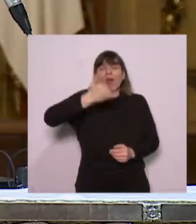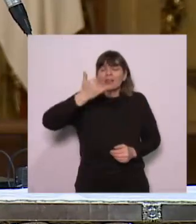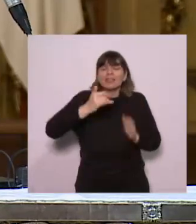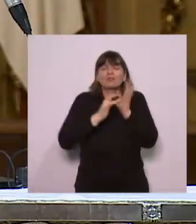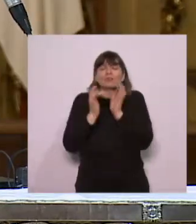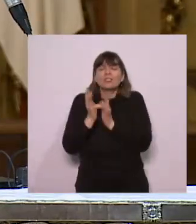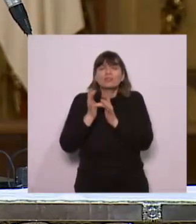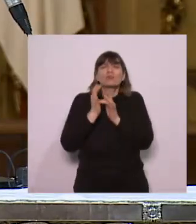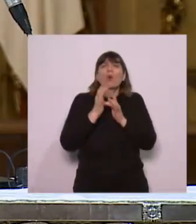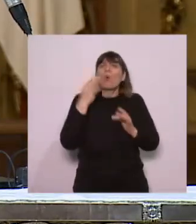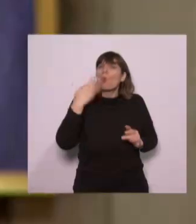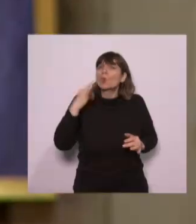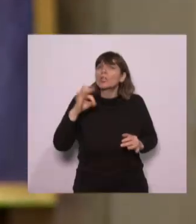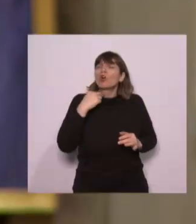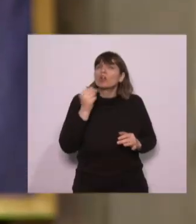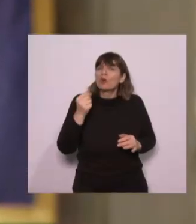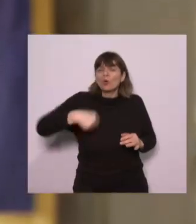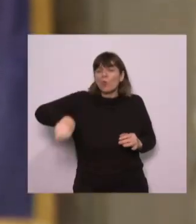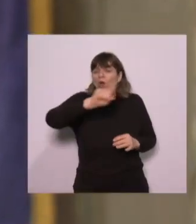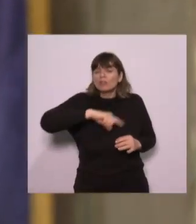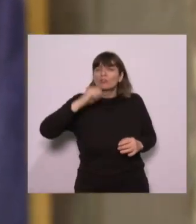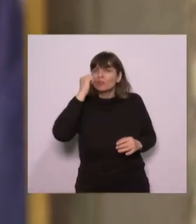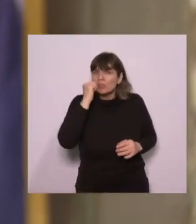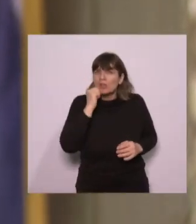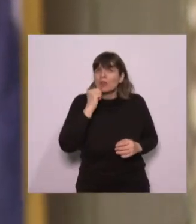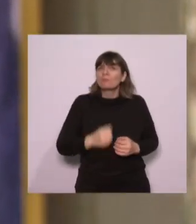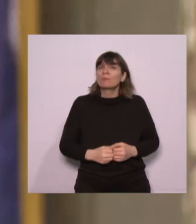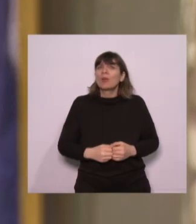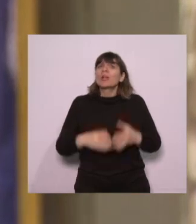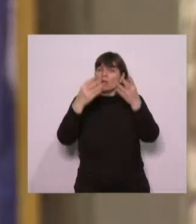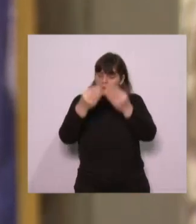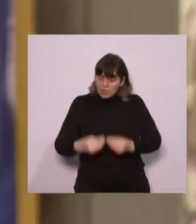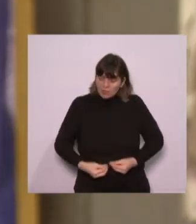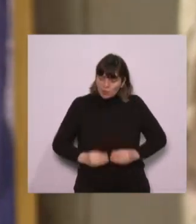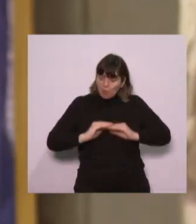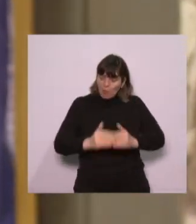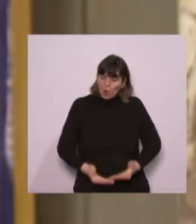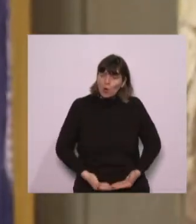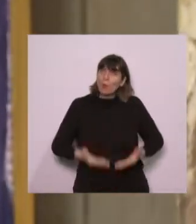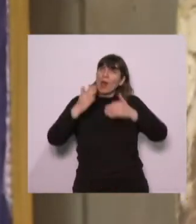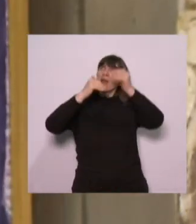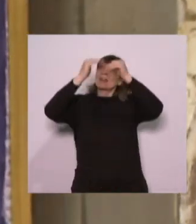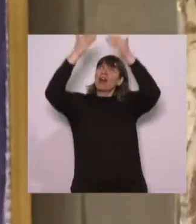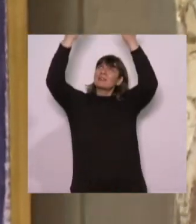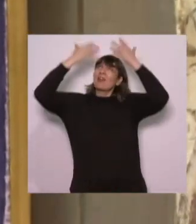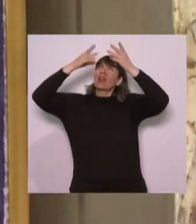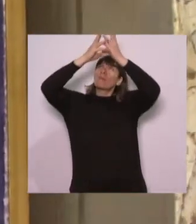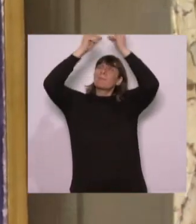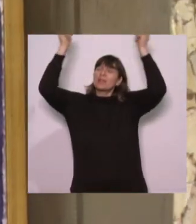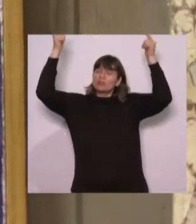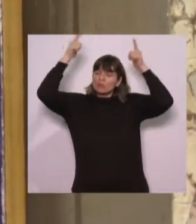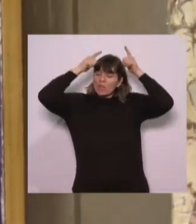Creo en Jesucristo, su único Hijo, nuestro Señor, que fue concebido por obra y gracia del